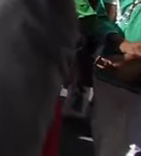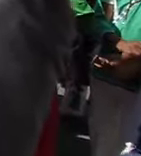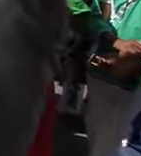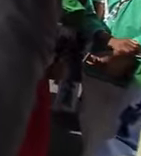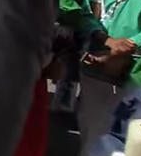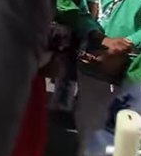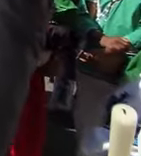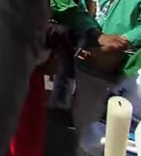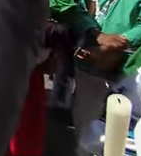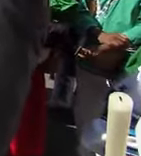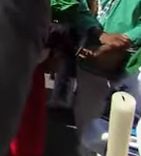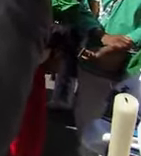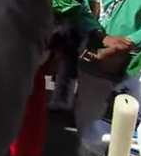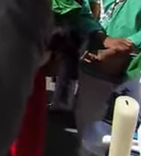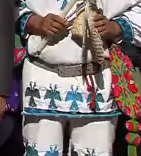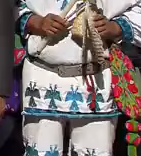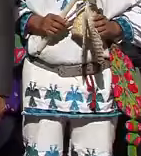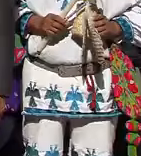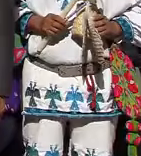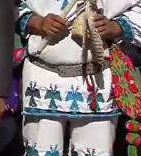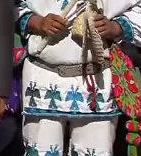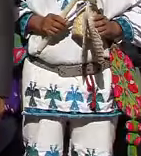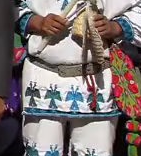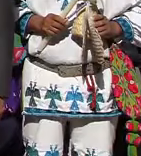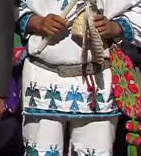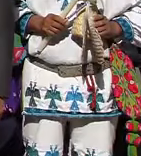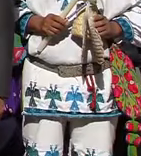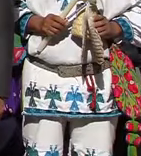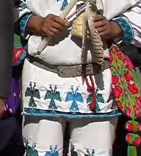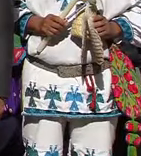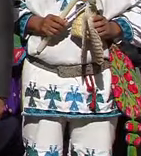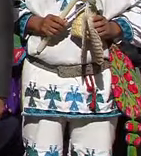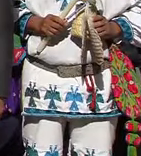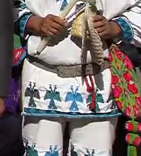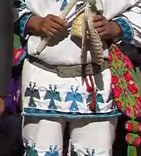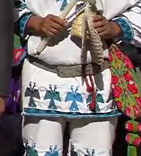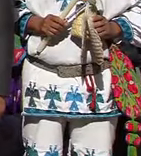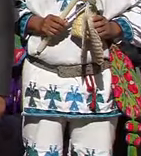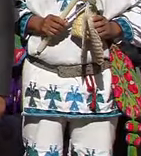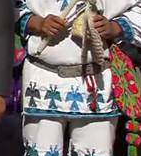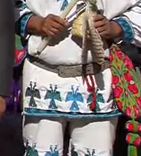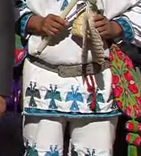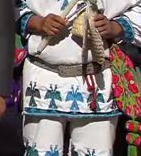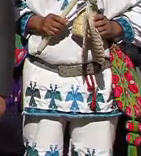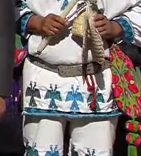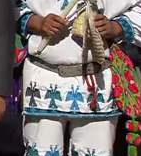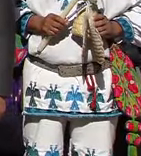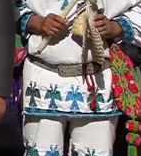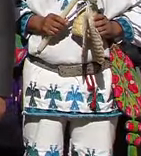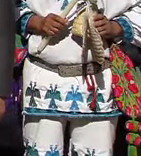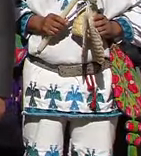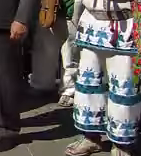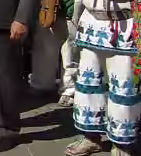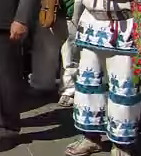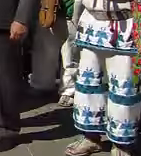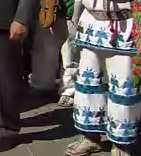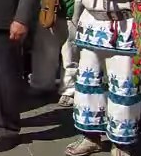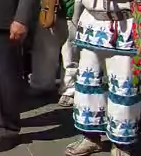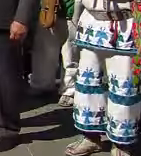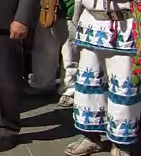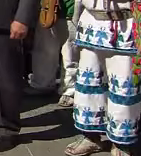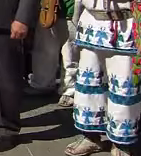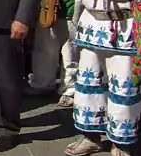merece mucho respeto. Le encargamos, señor presidente, en la medida de lo posible, se puede revisar, se